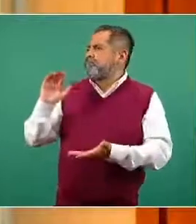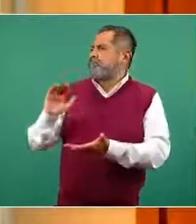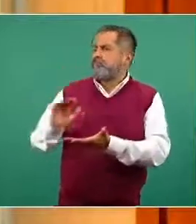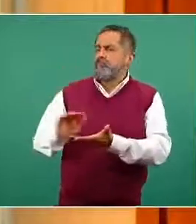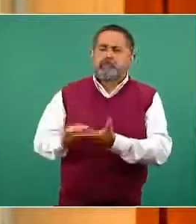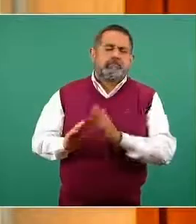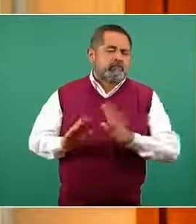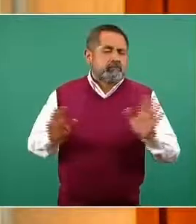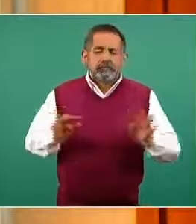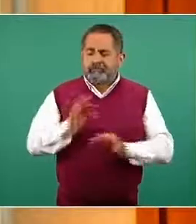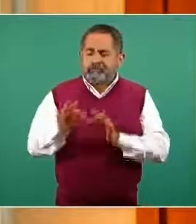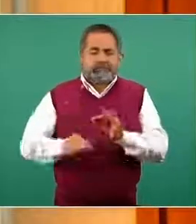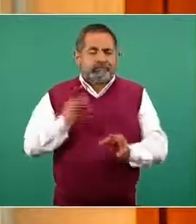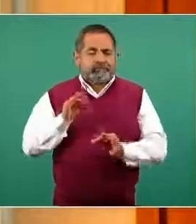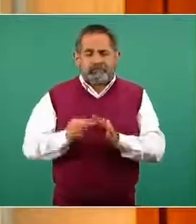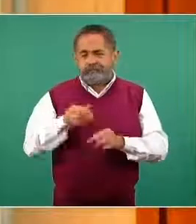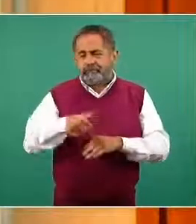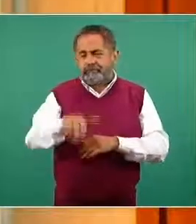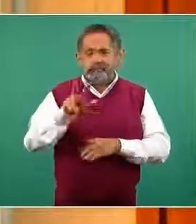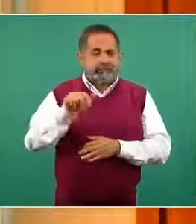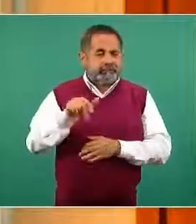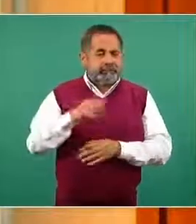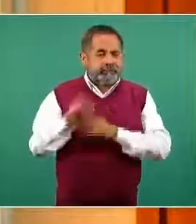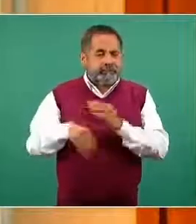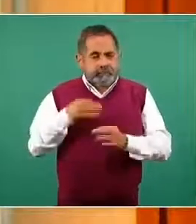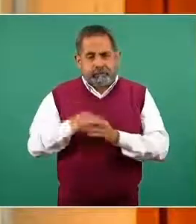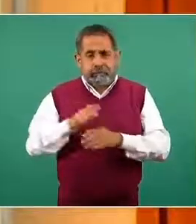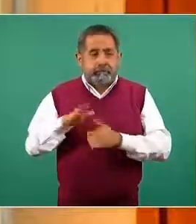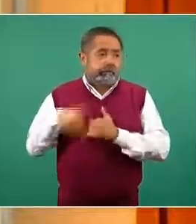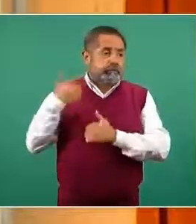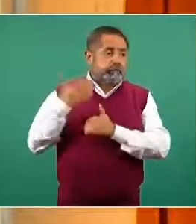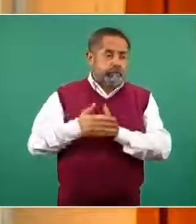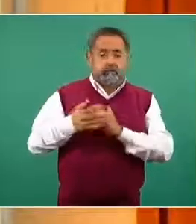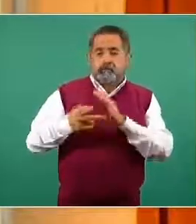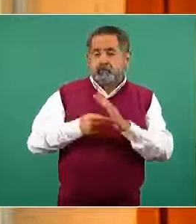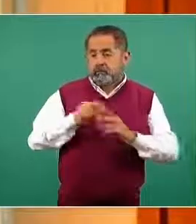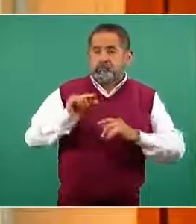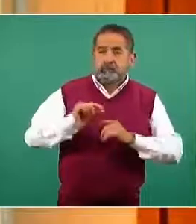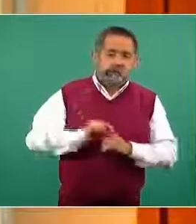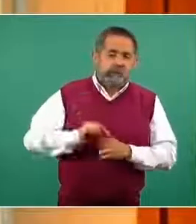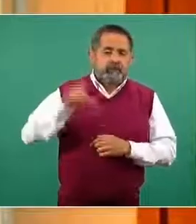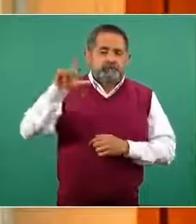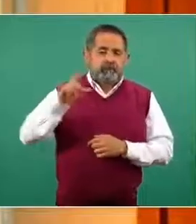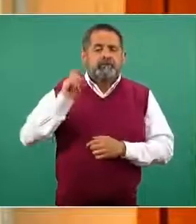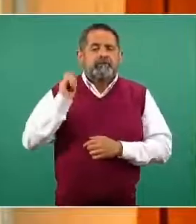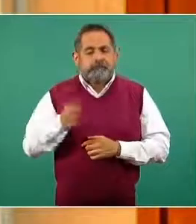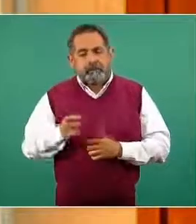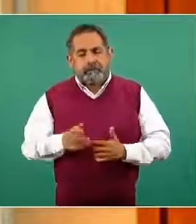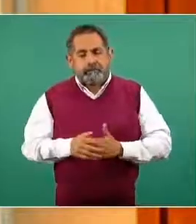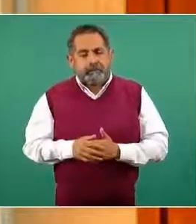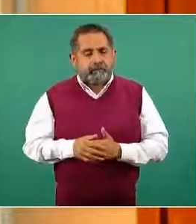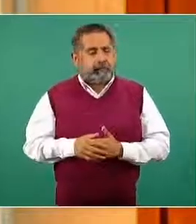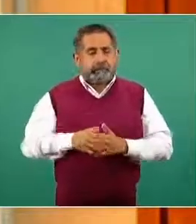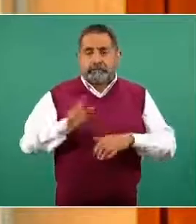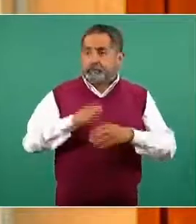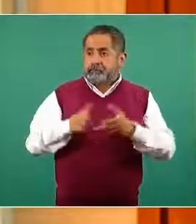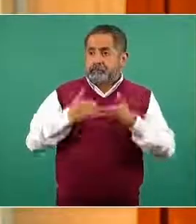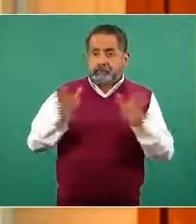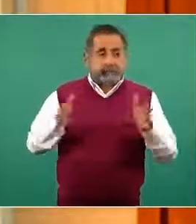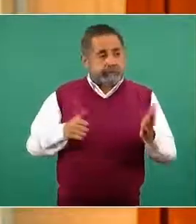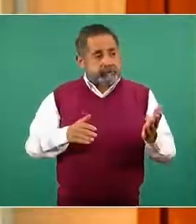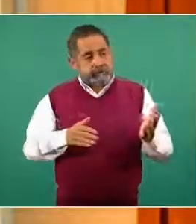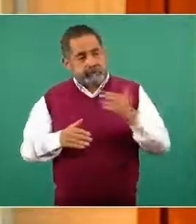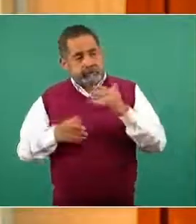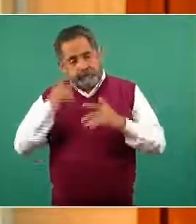velocidad de la vacunación, y esto volverá a incrementarse una vez que se abra